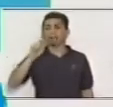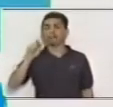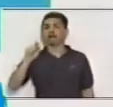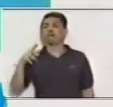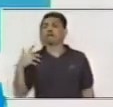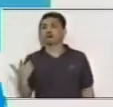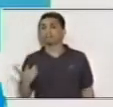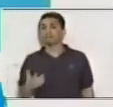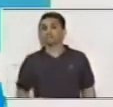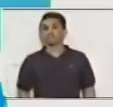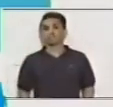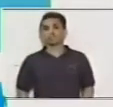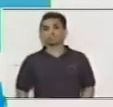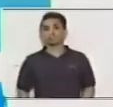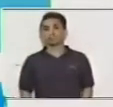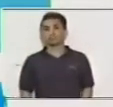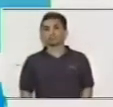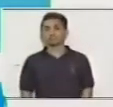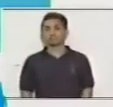me escriban